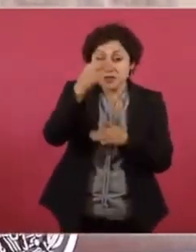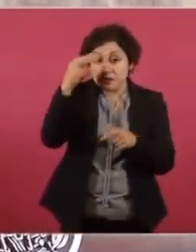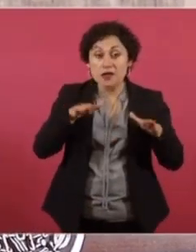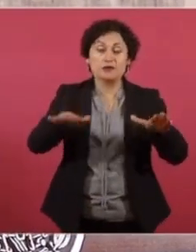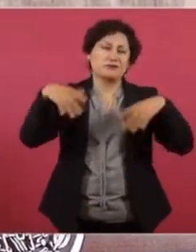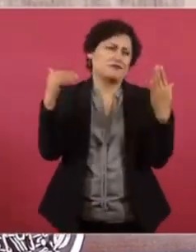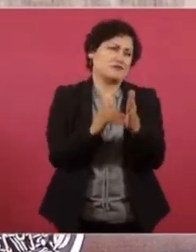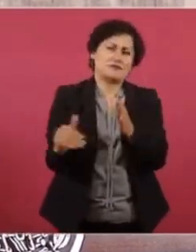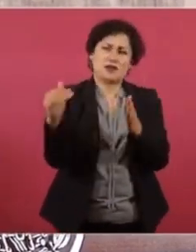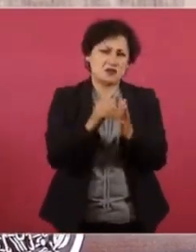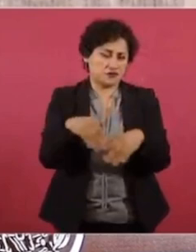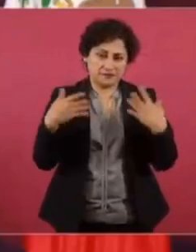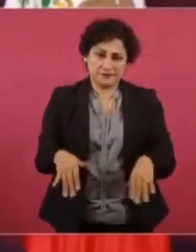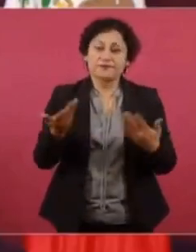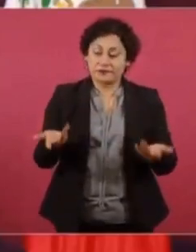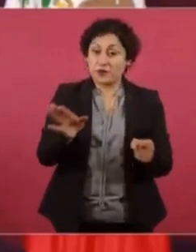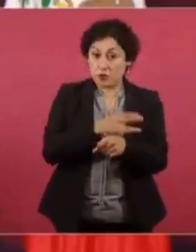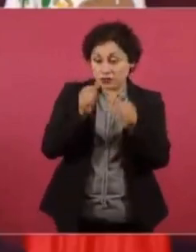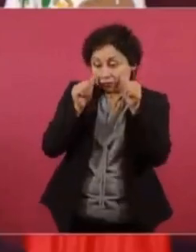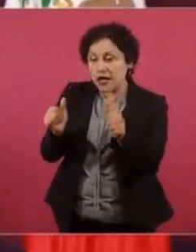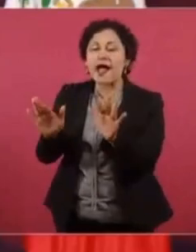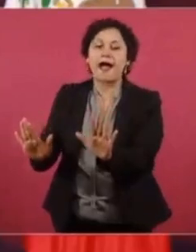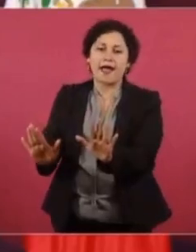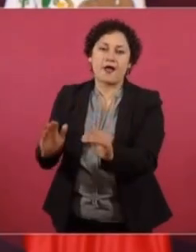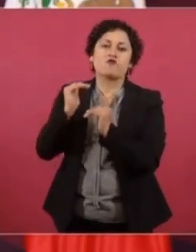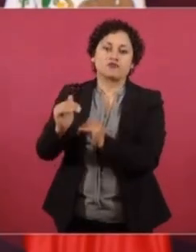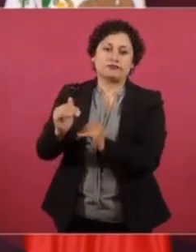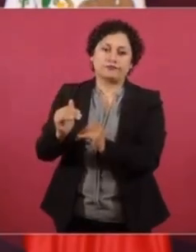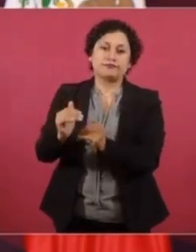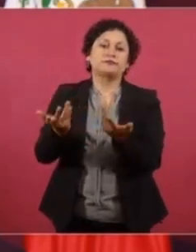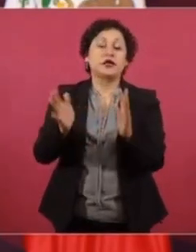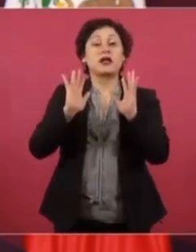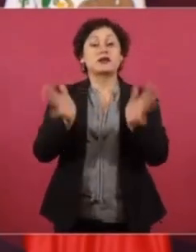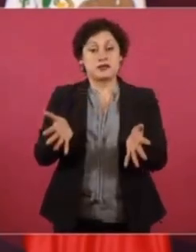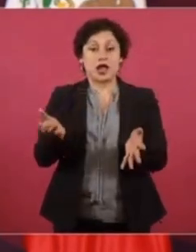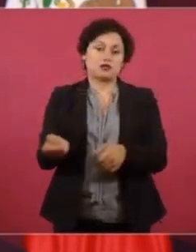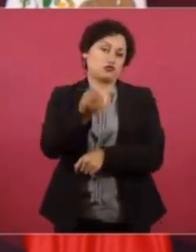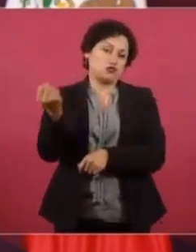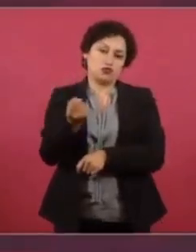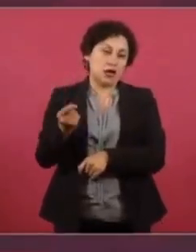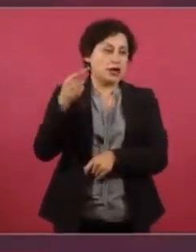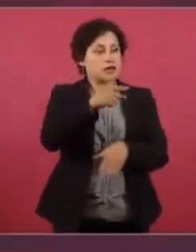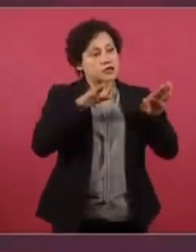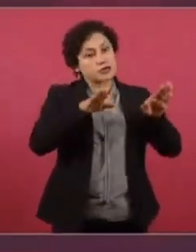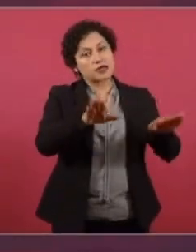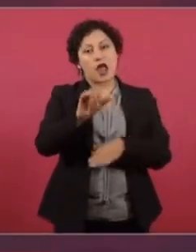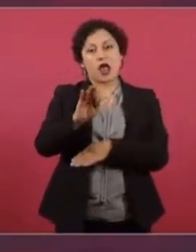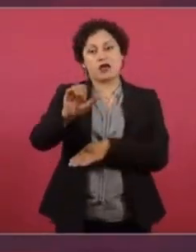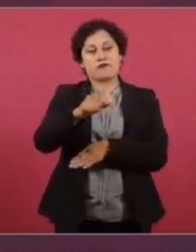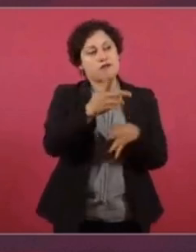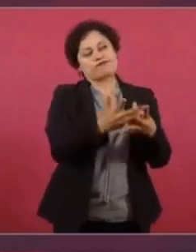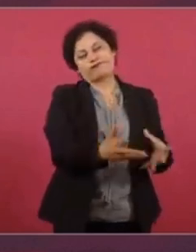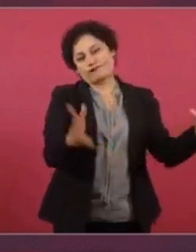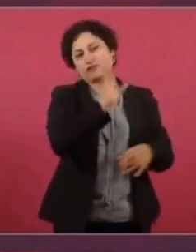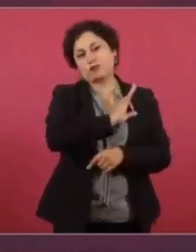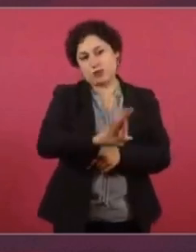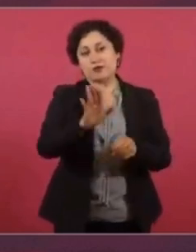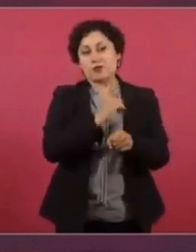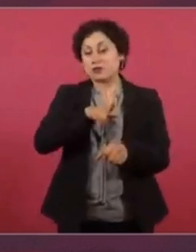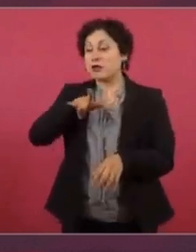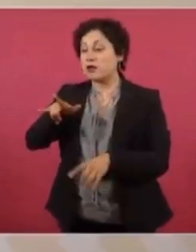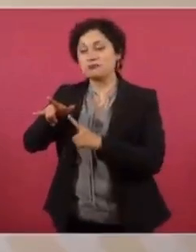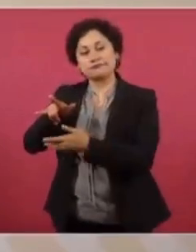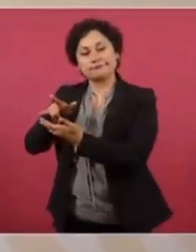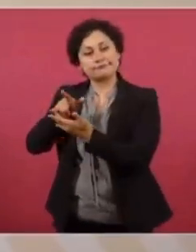qué se está haciendo como tenemos el aeropuerto Felipe Ángeles que afortunadamente tiene capacidad pues de esa manera